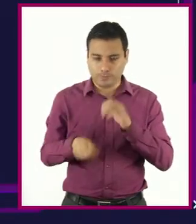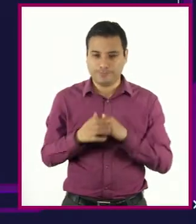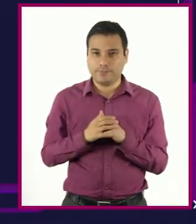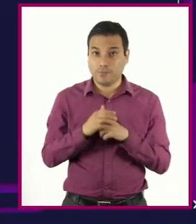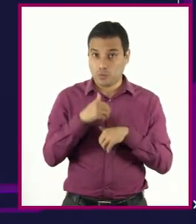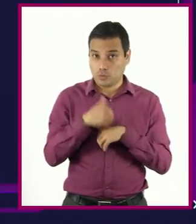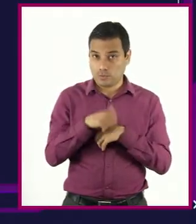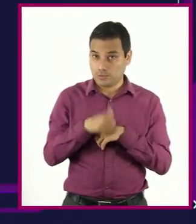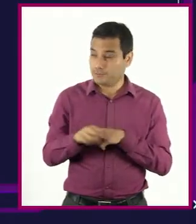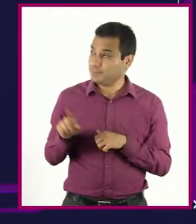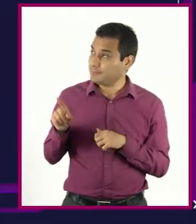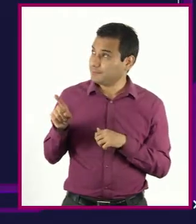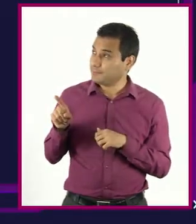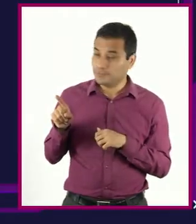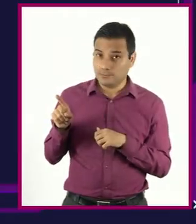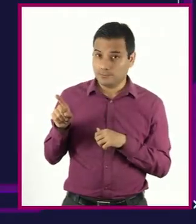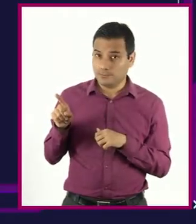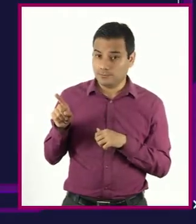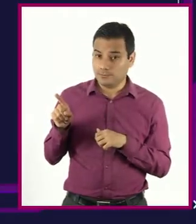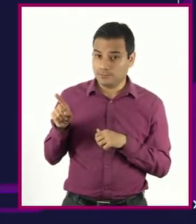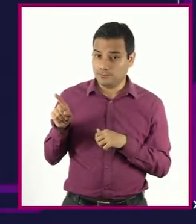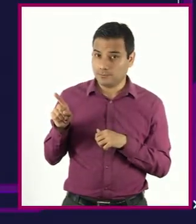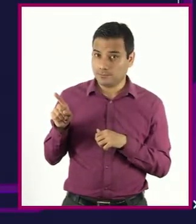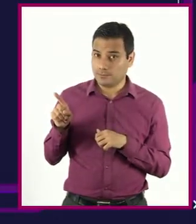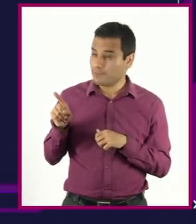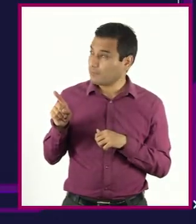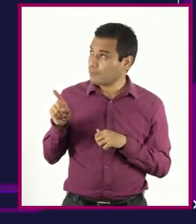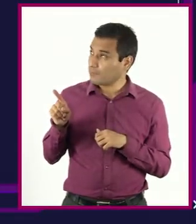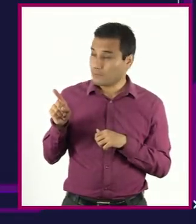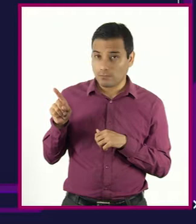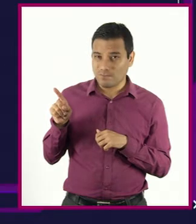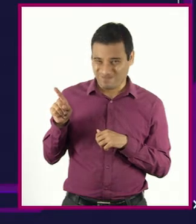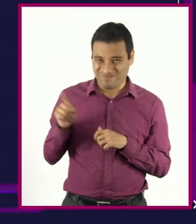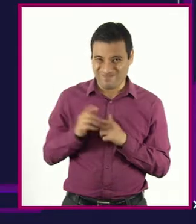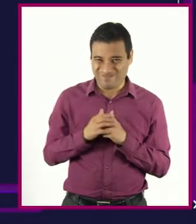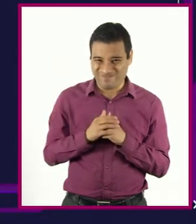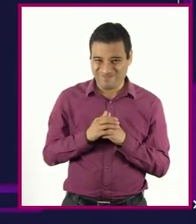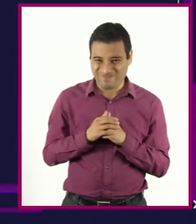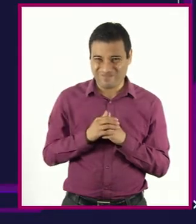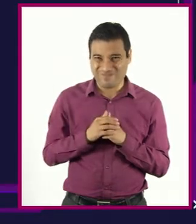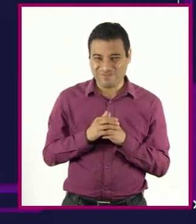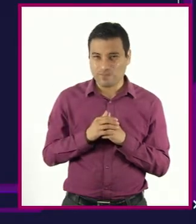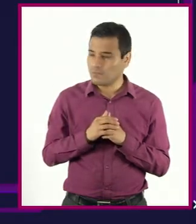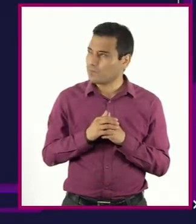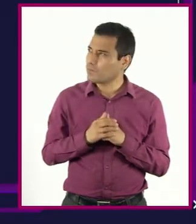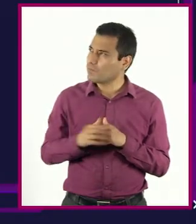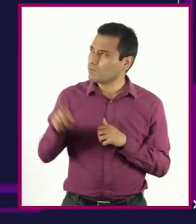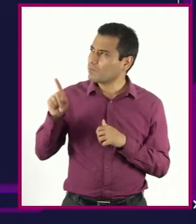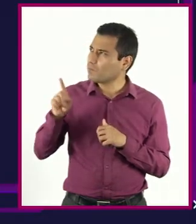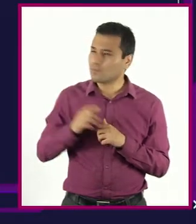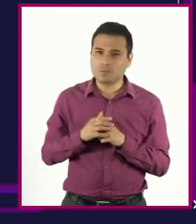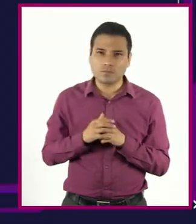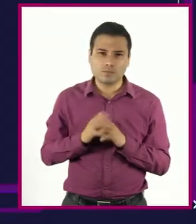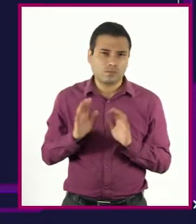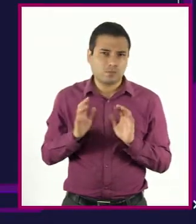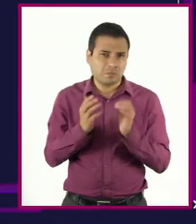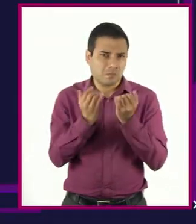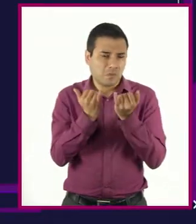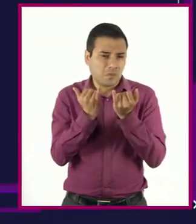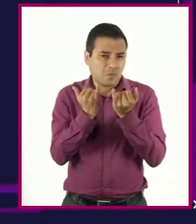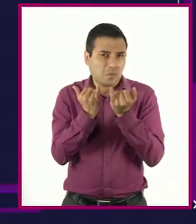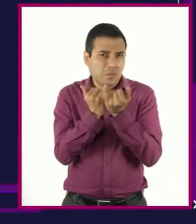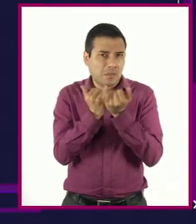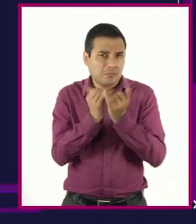números 11 dieciséisavos y 8 doceavos, se tienen fracciones equivalentes con el mismo